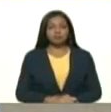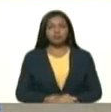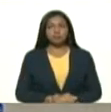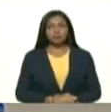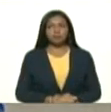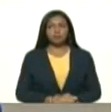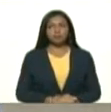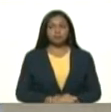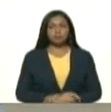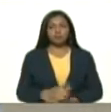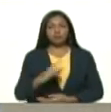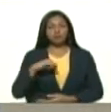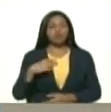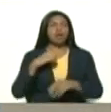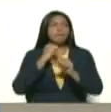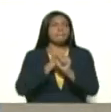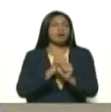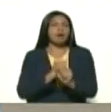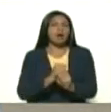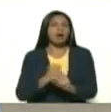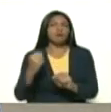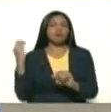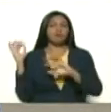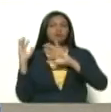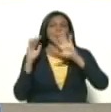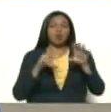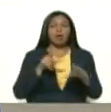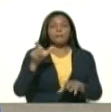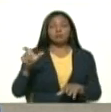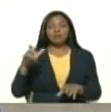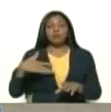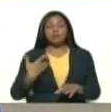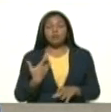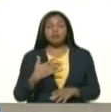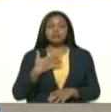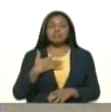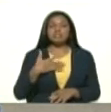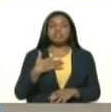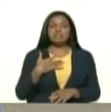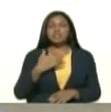Y no es que nos quedamos esperando que lleguen las personas que pueden sentirse